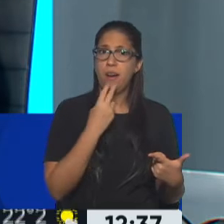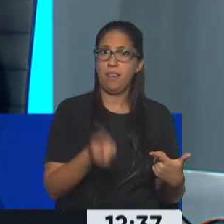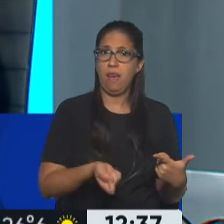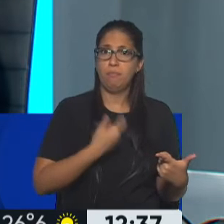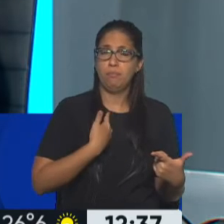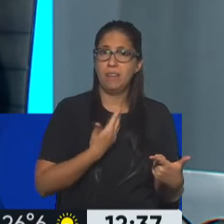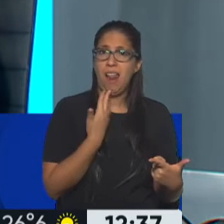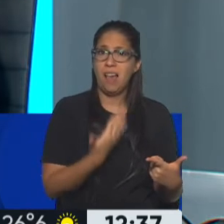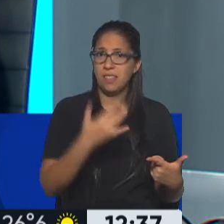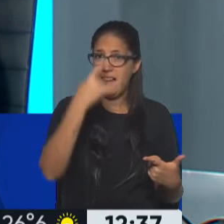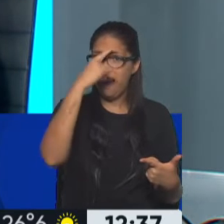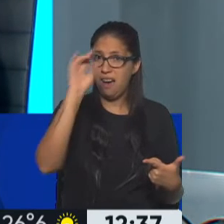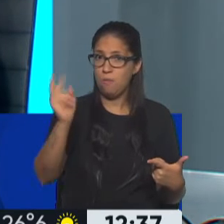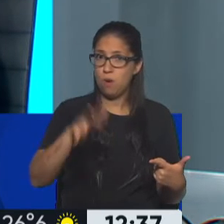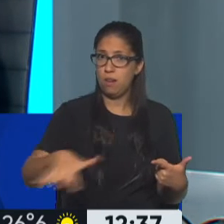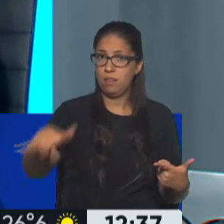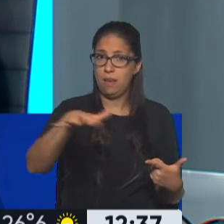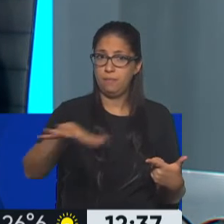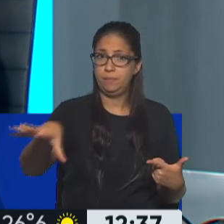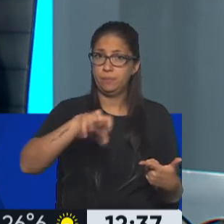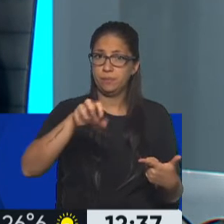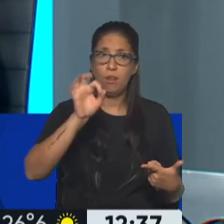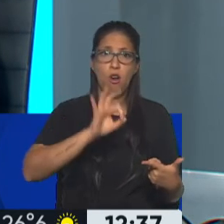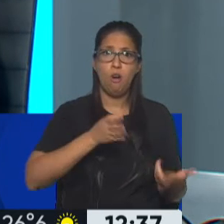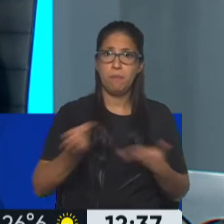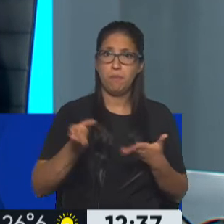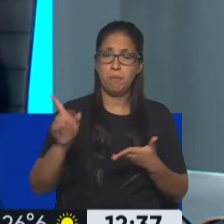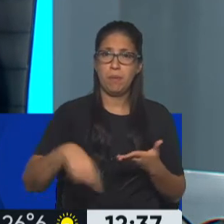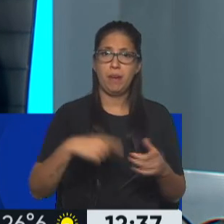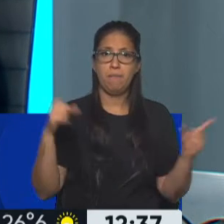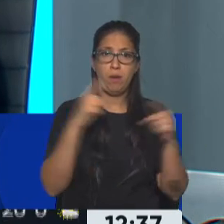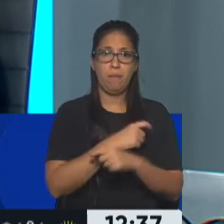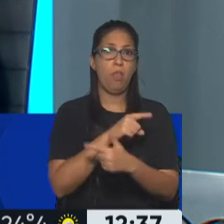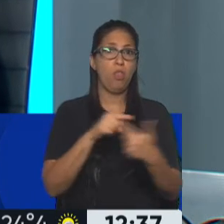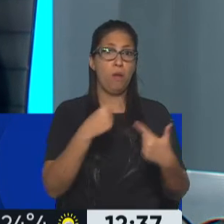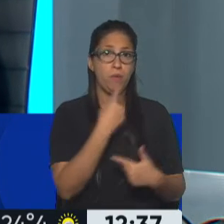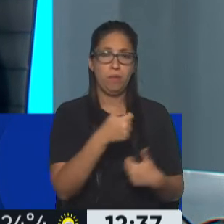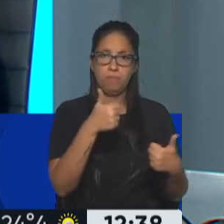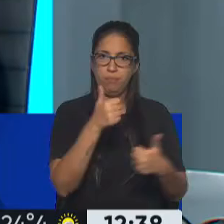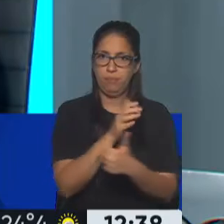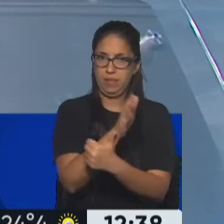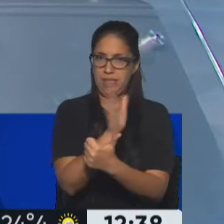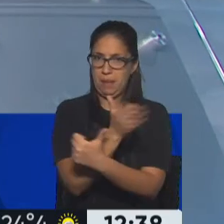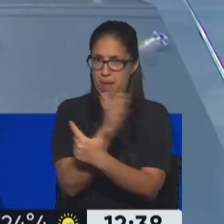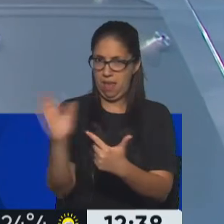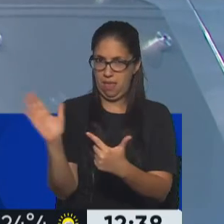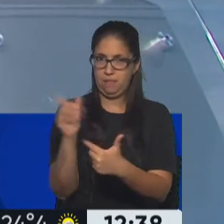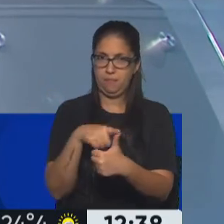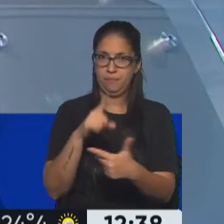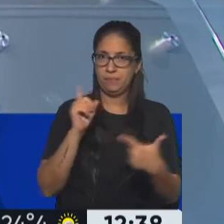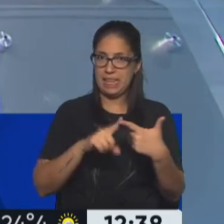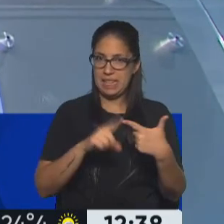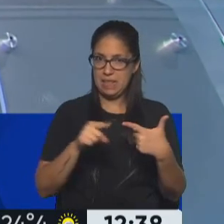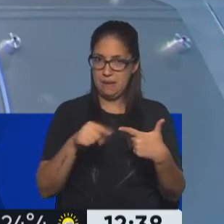vaca muerta. Si esto se mantendrá o la demanda será tal que generará problemas. Interesante tus dos preguntas, vamos a separarlas. Vamos. Primero te voy a responder la